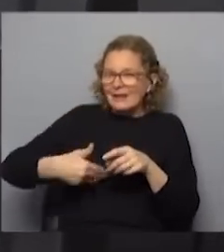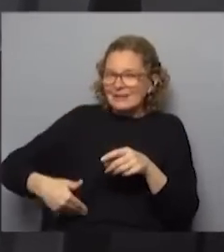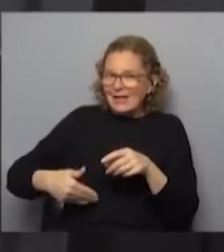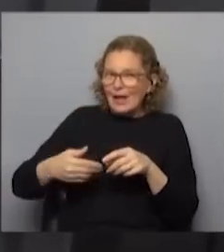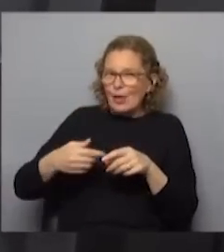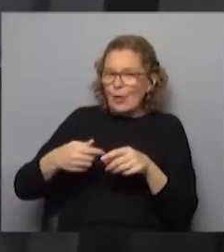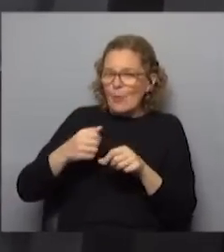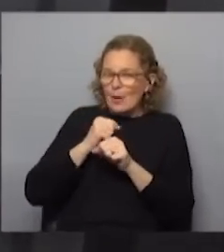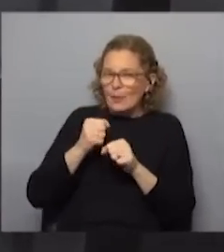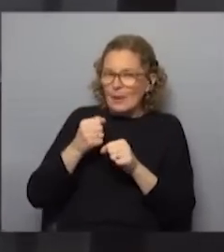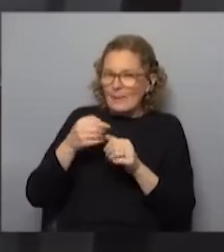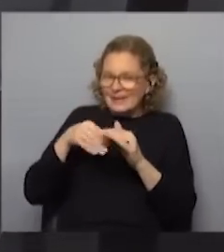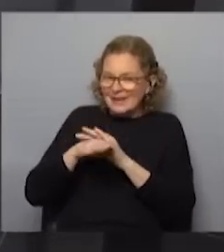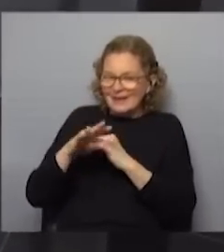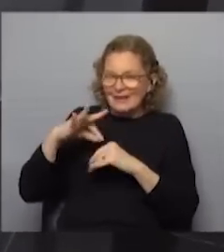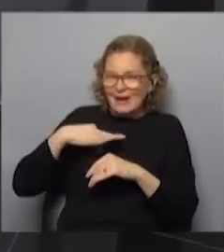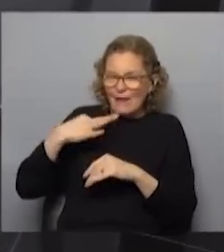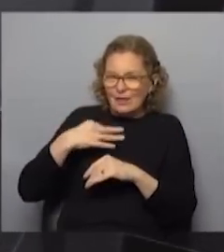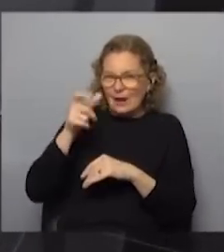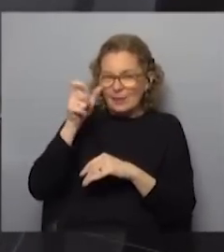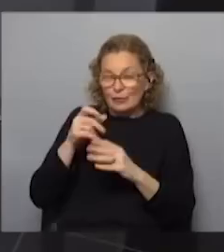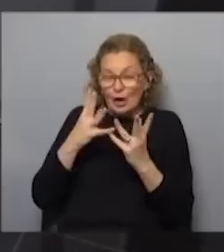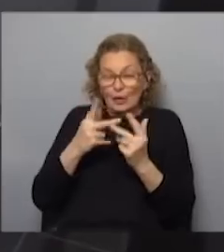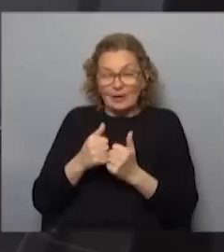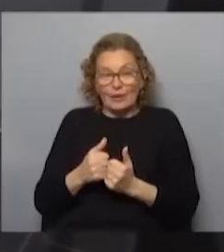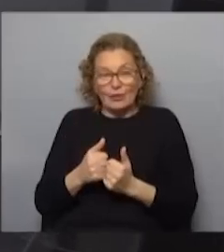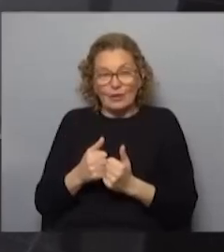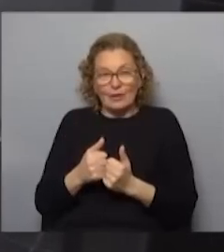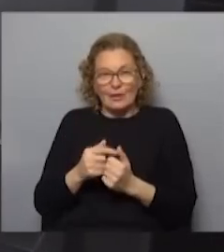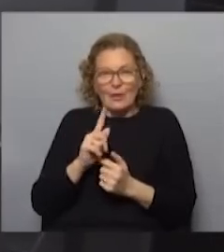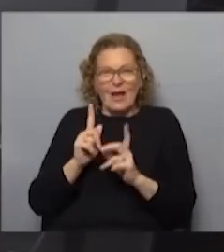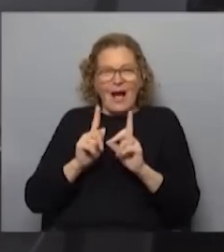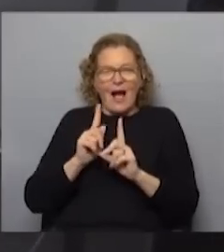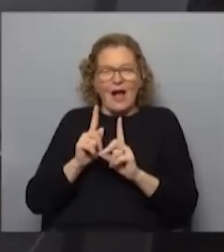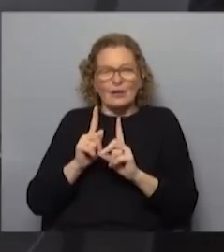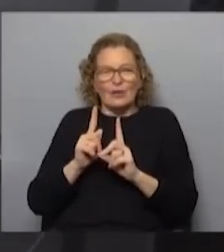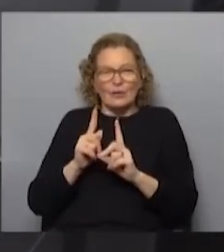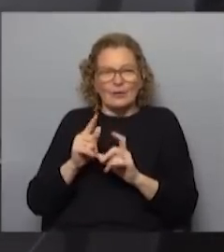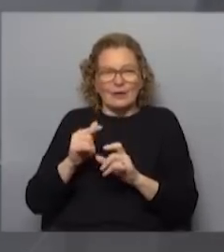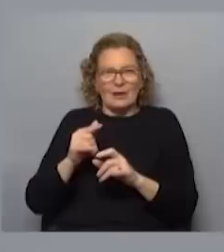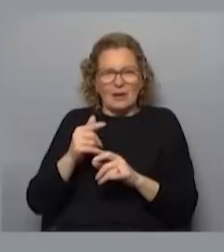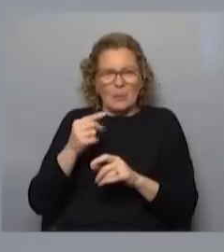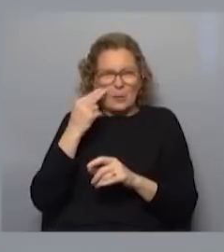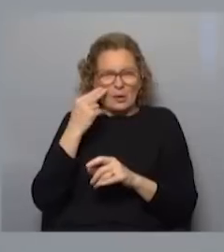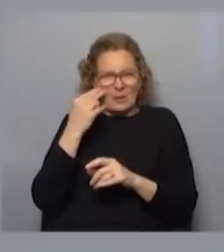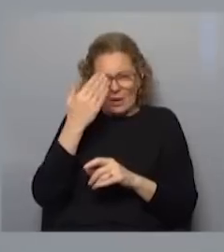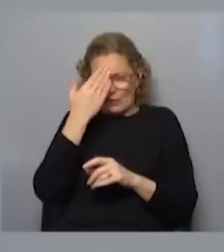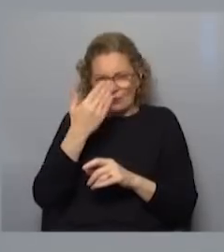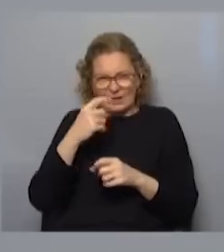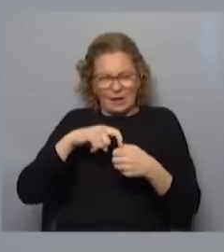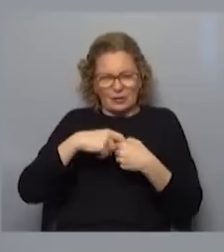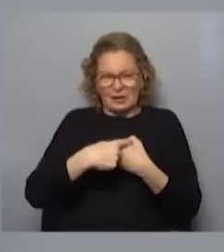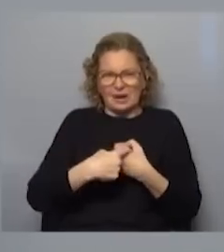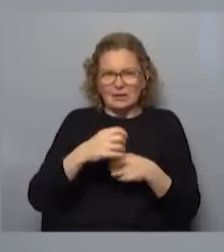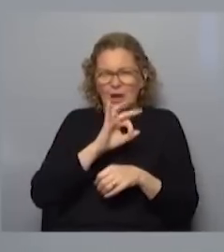para inmiscuirse en la vida de las personas y las organizaciones no es algo que afecta a los militantes de izquierda a los sindicalistas